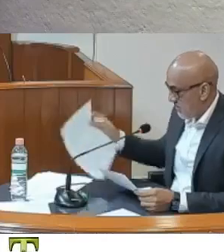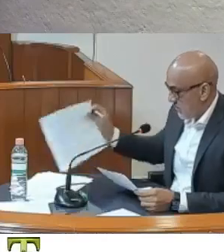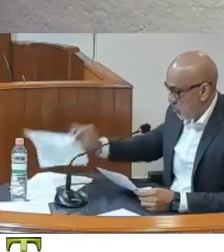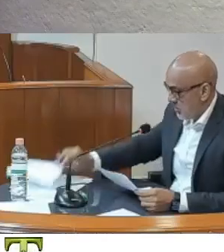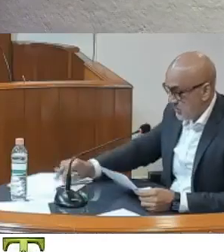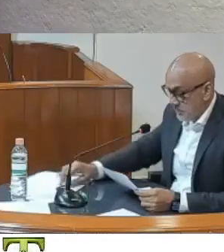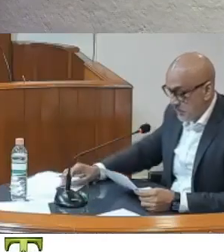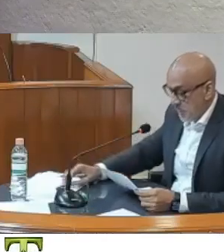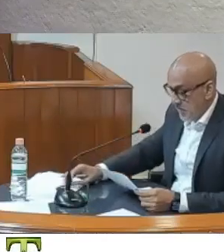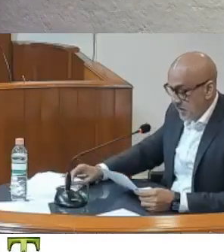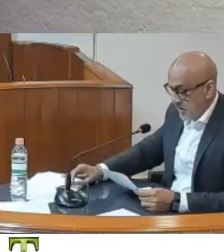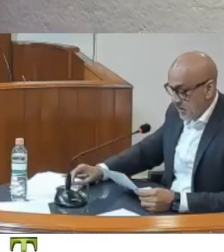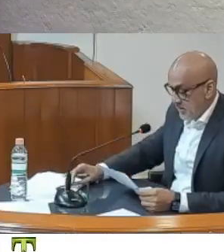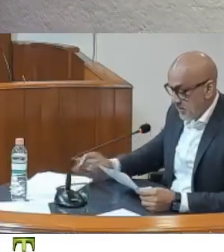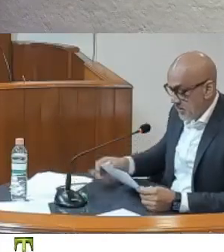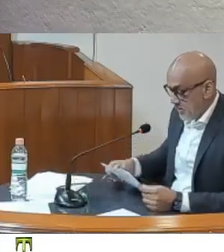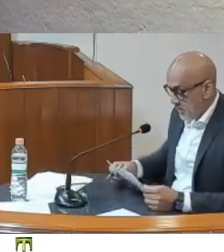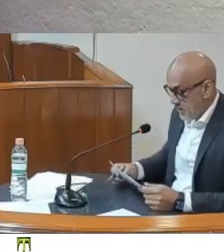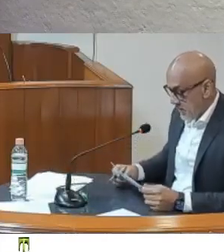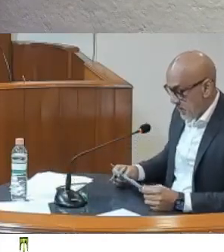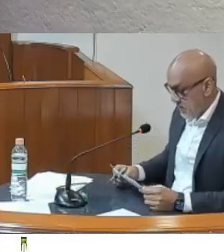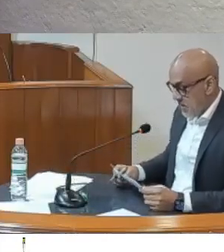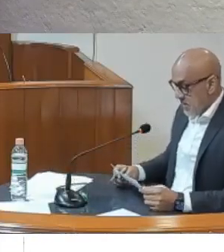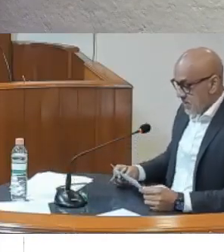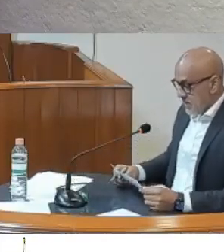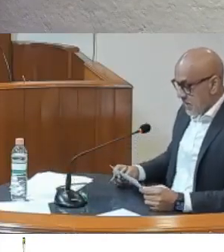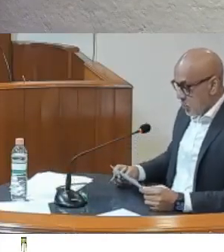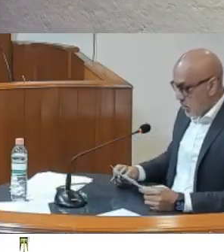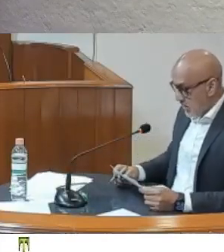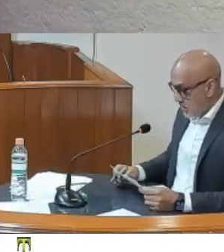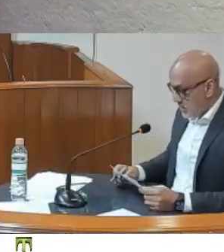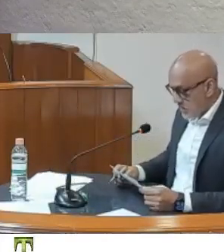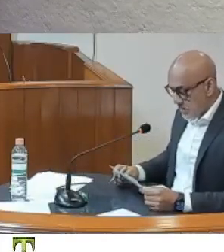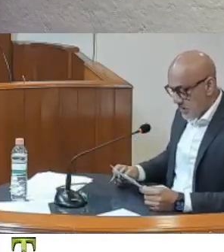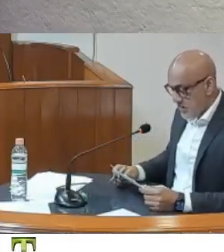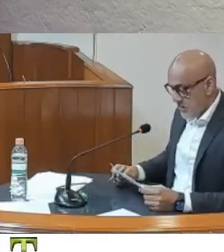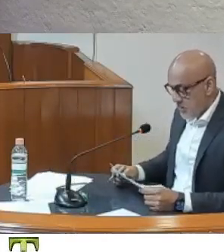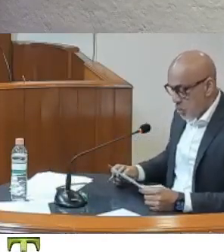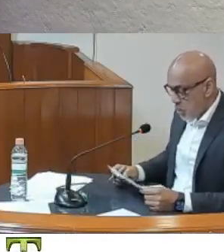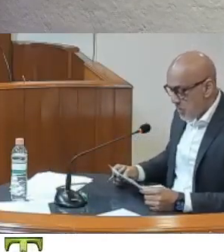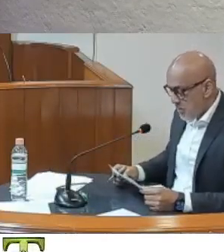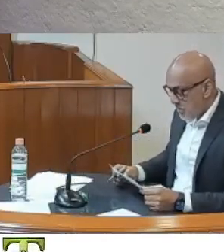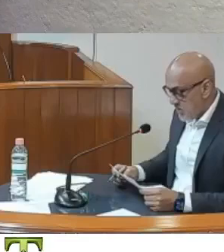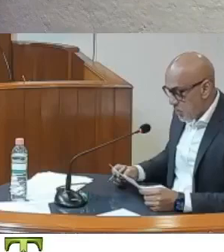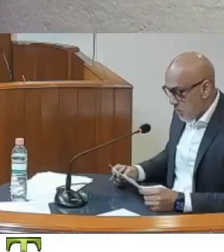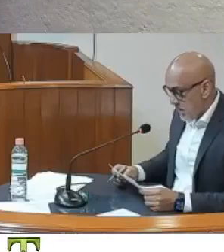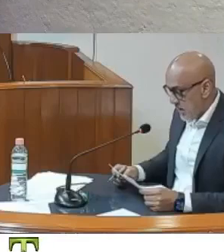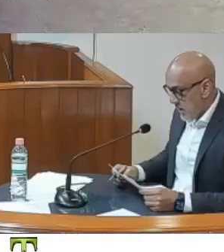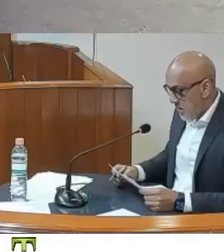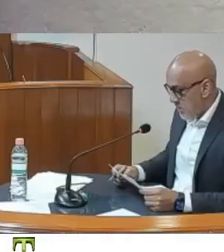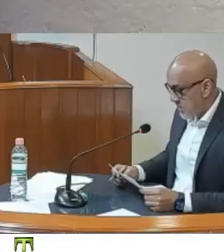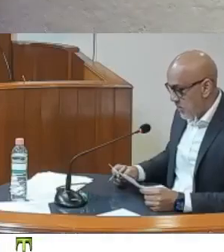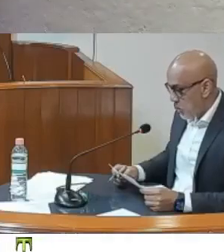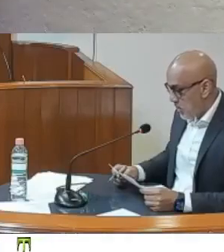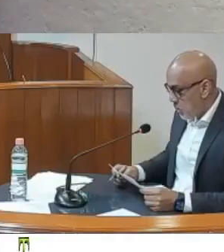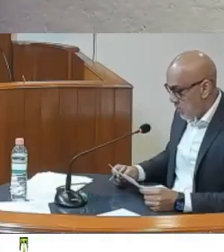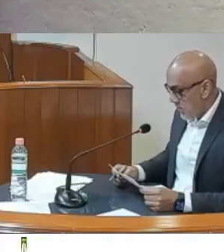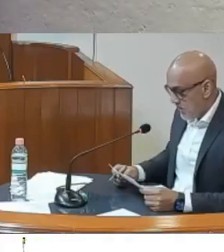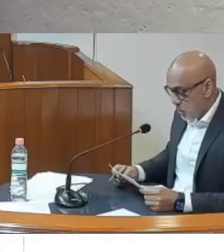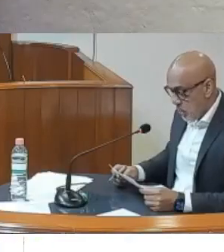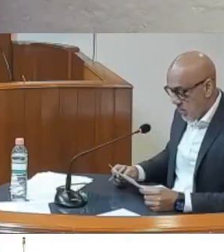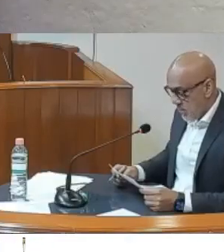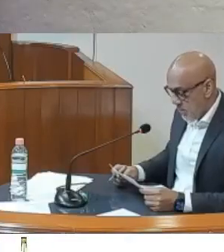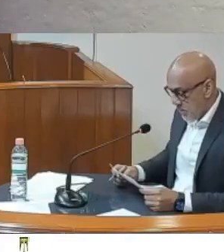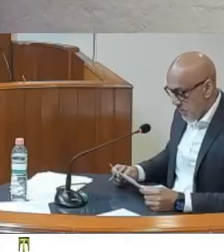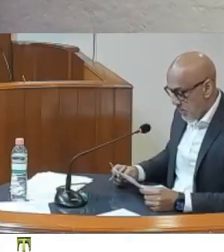las partes actoras. Desde esta perspectiva, se razona que dichas sentencias no establecieron para el IEPC una